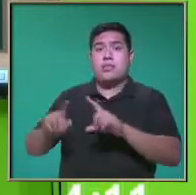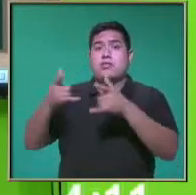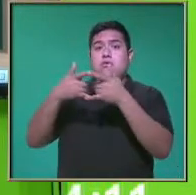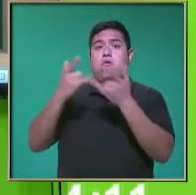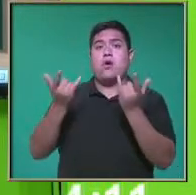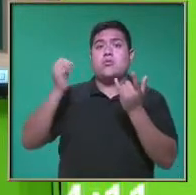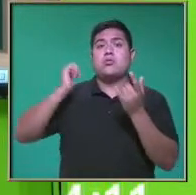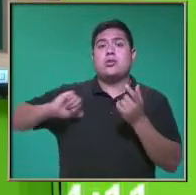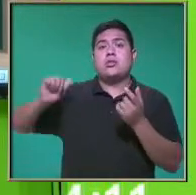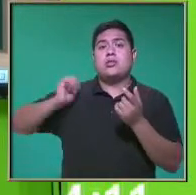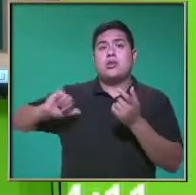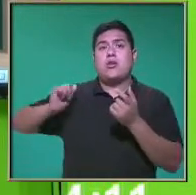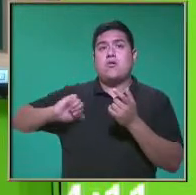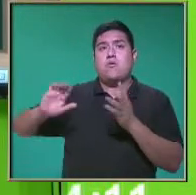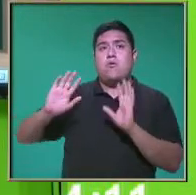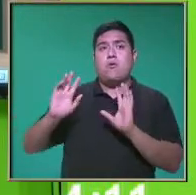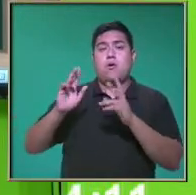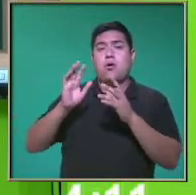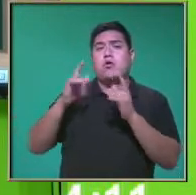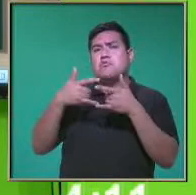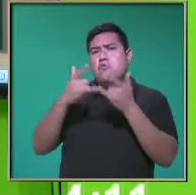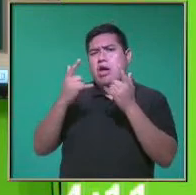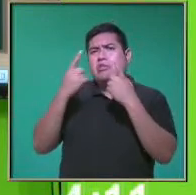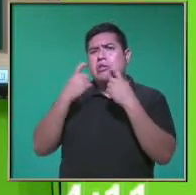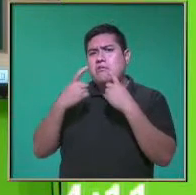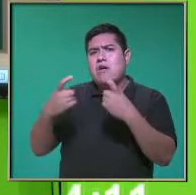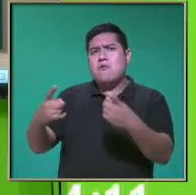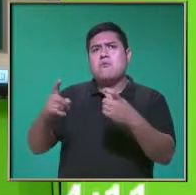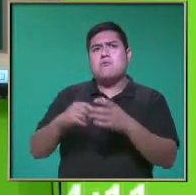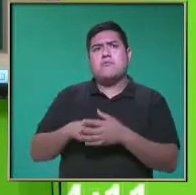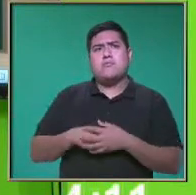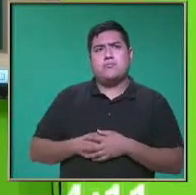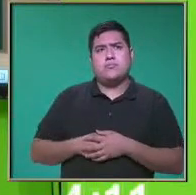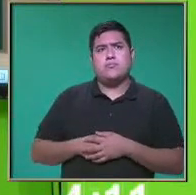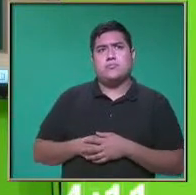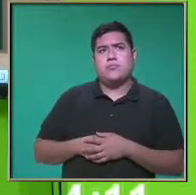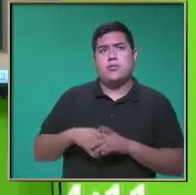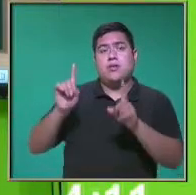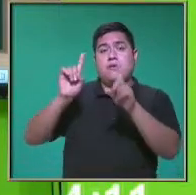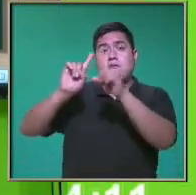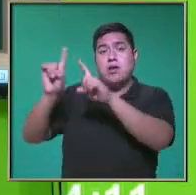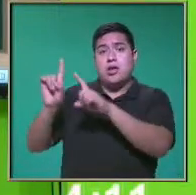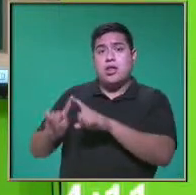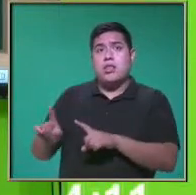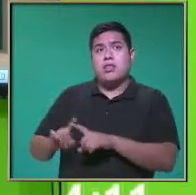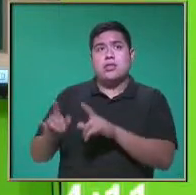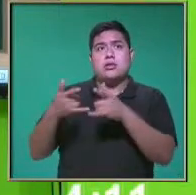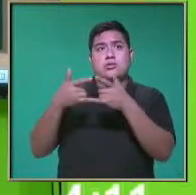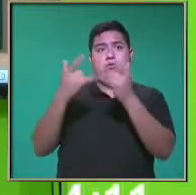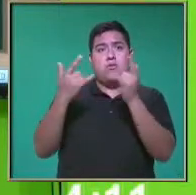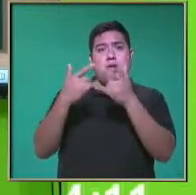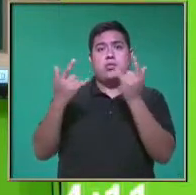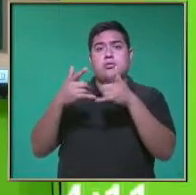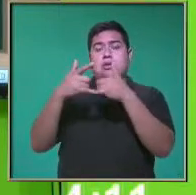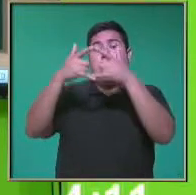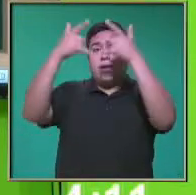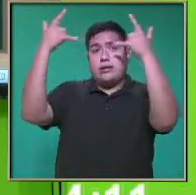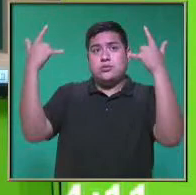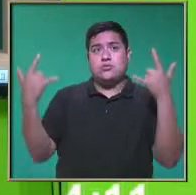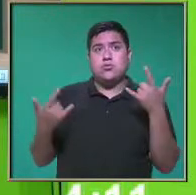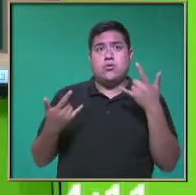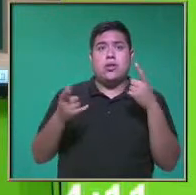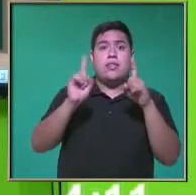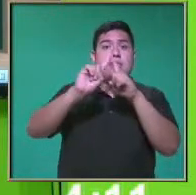stories, and we are going to identify the fables. Here we have different tales and fables. Tenemos aquí las imágenes de